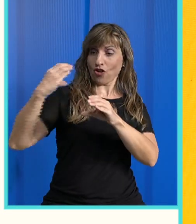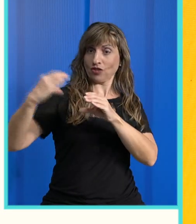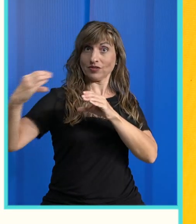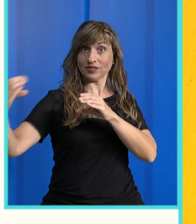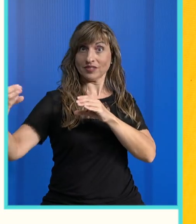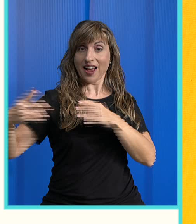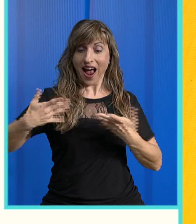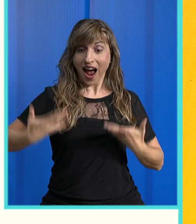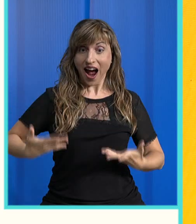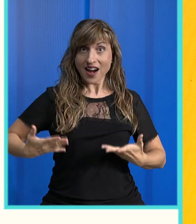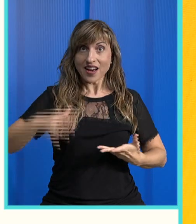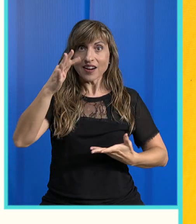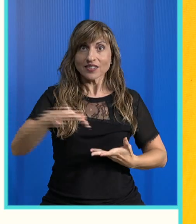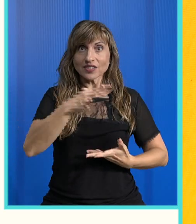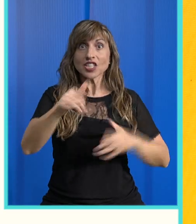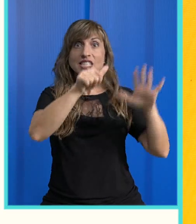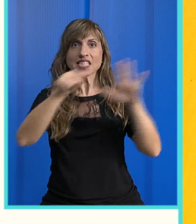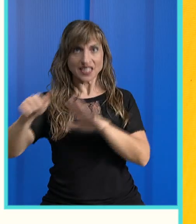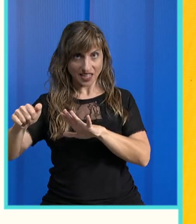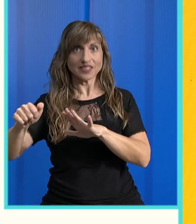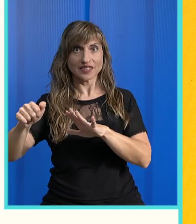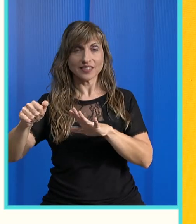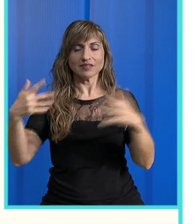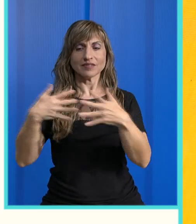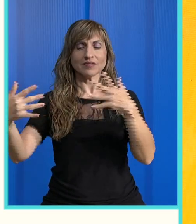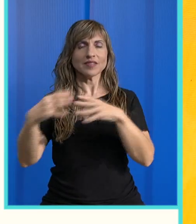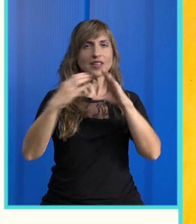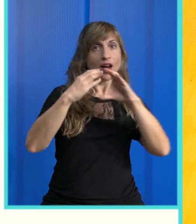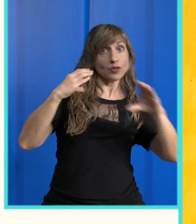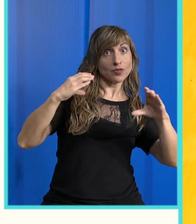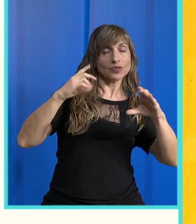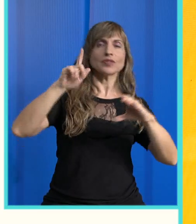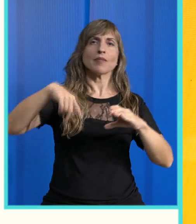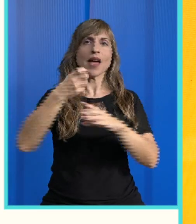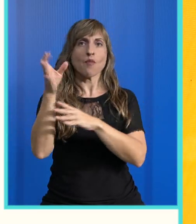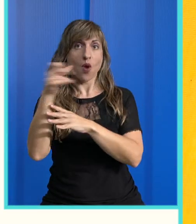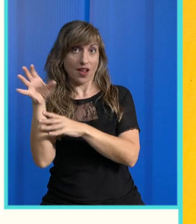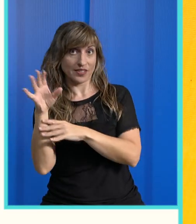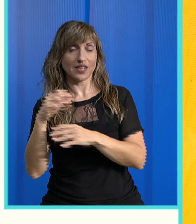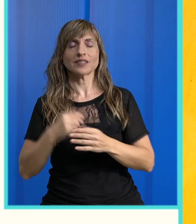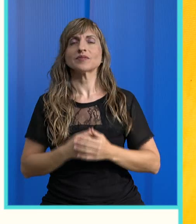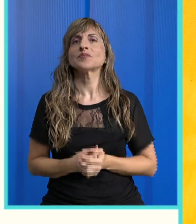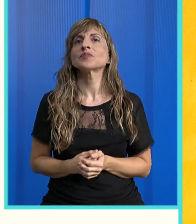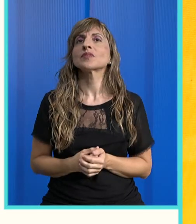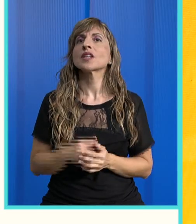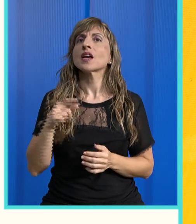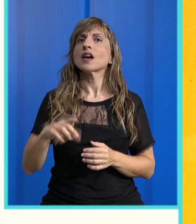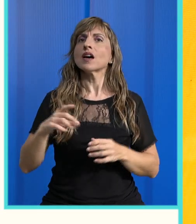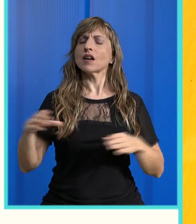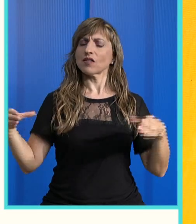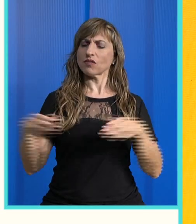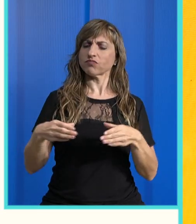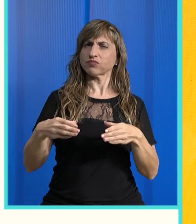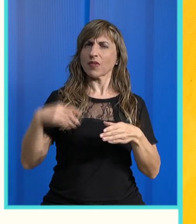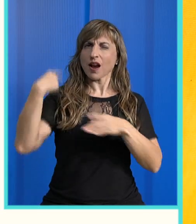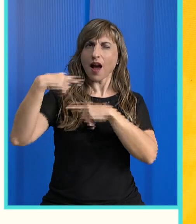600 vehículos entre ambulancias y buses. El equipo que gobierna y dirige la compañía pone cada día todo